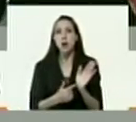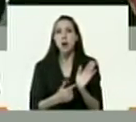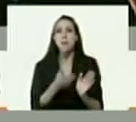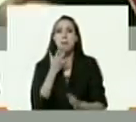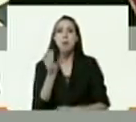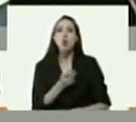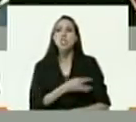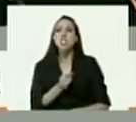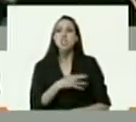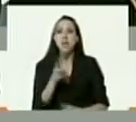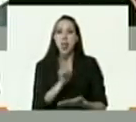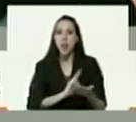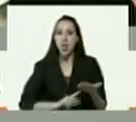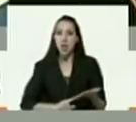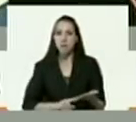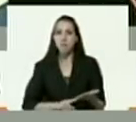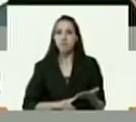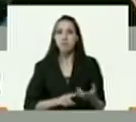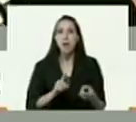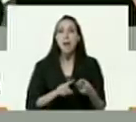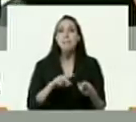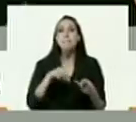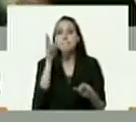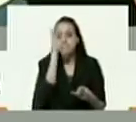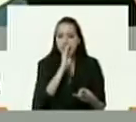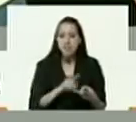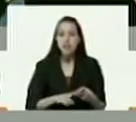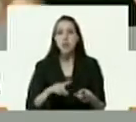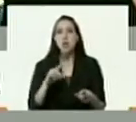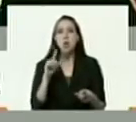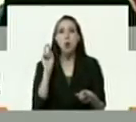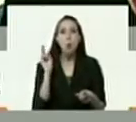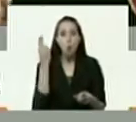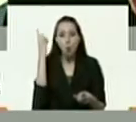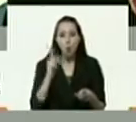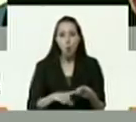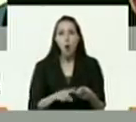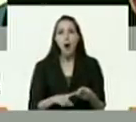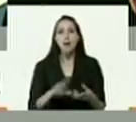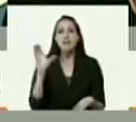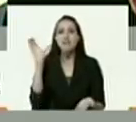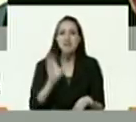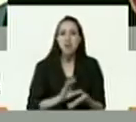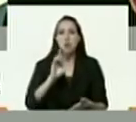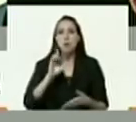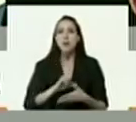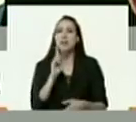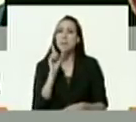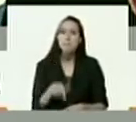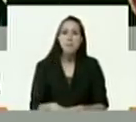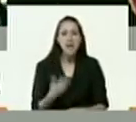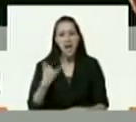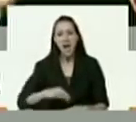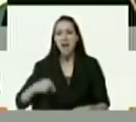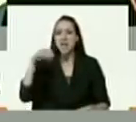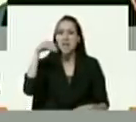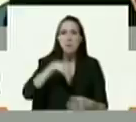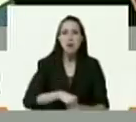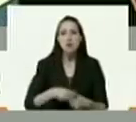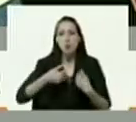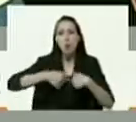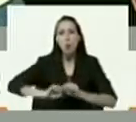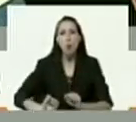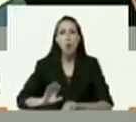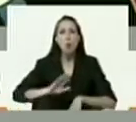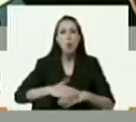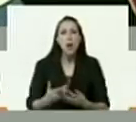ejemplo, pero cualquiera de ellos, en Brasil, en Argentina, en Uruguay, en Centroamérica, invasiones. En el caso este no, en el caso ya, ¿para qué guardar